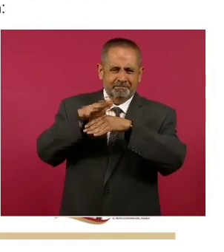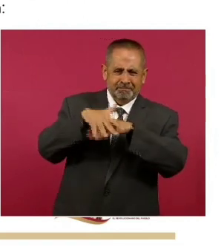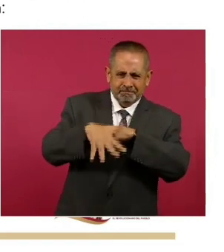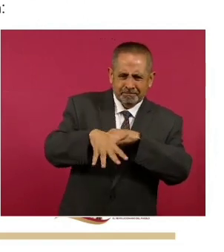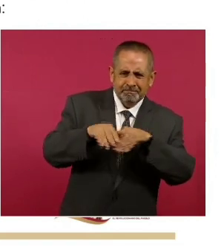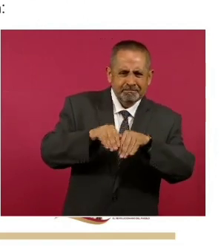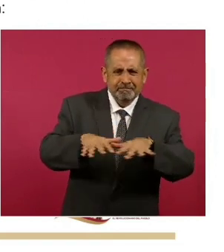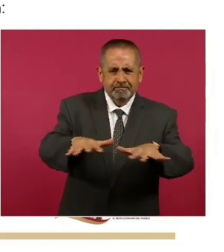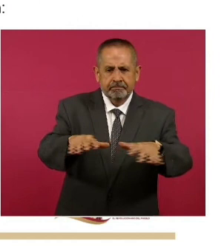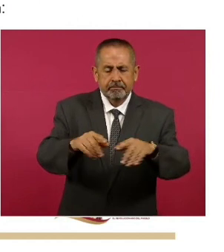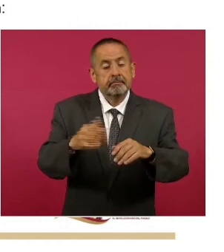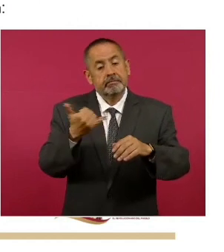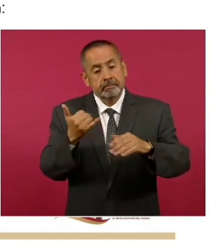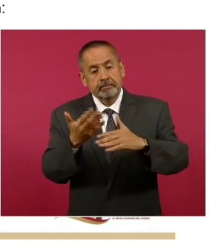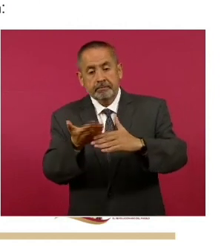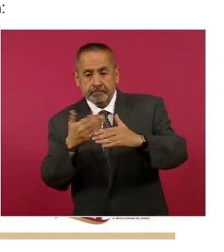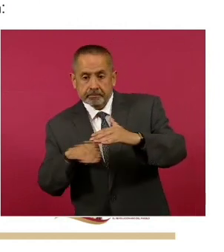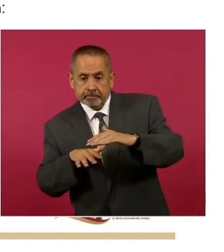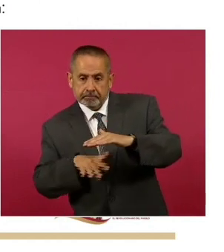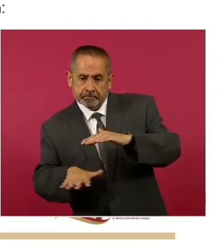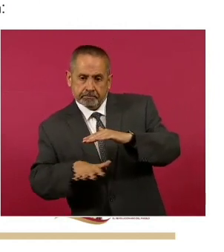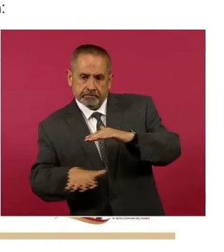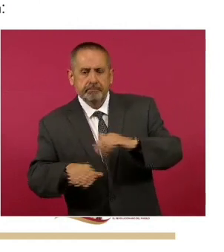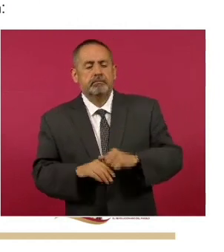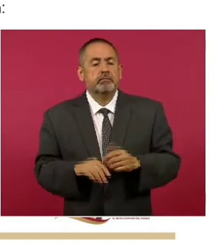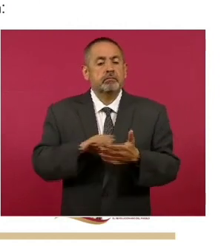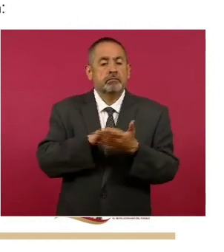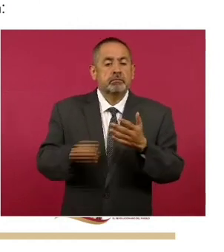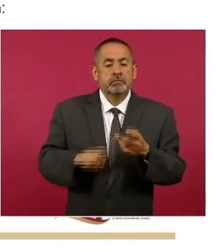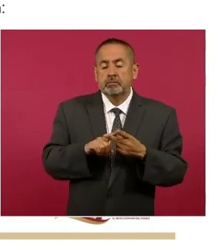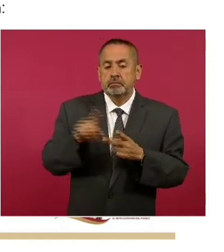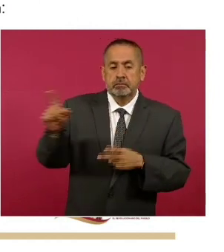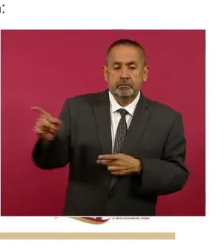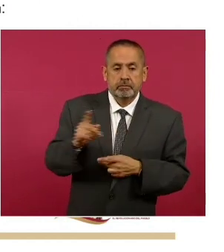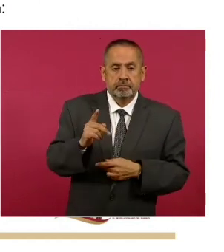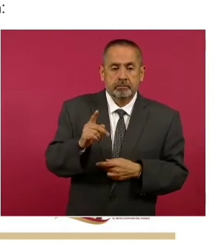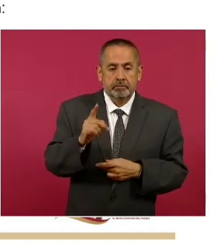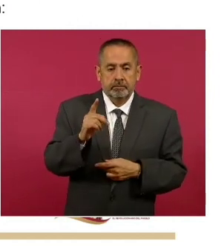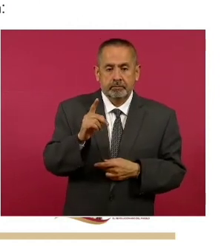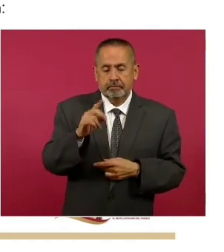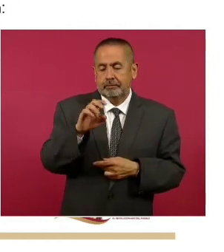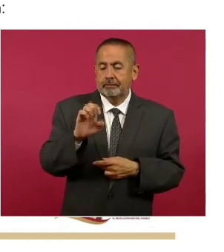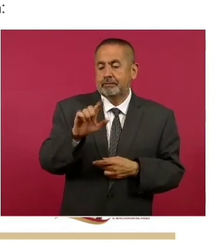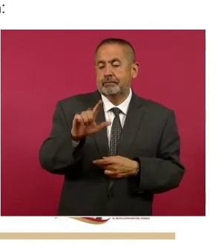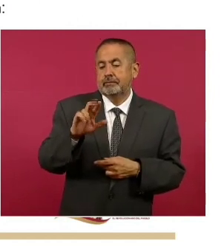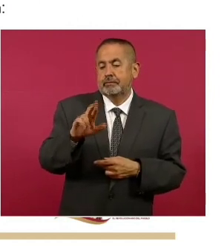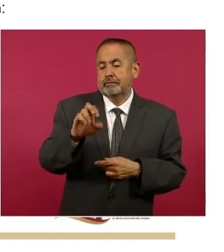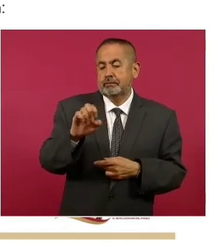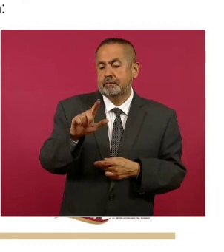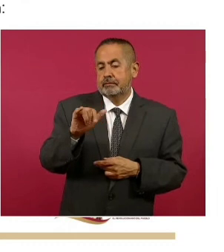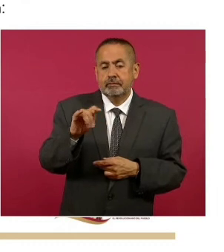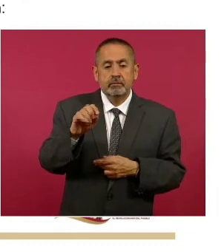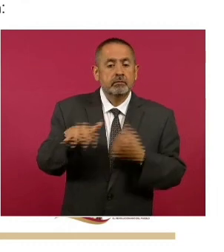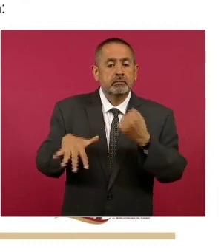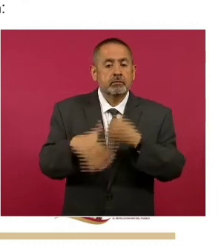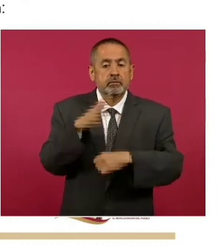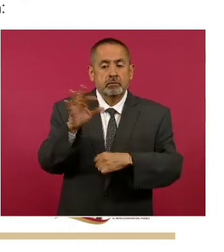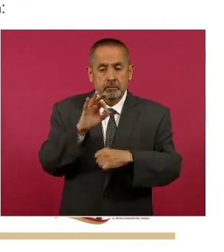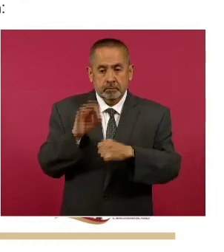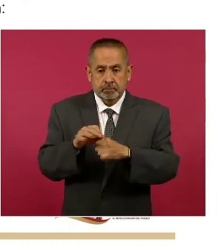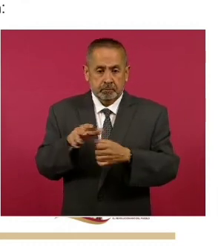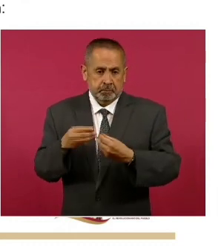lo que se refiere a las fuentes superficiales, la presa del Realito equivale al 15% del total de la